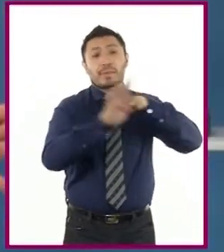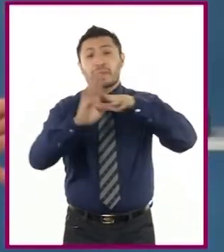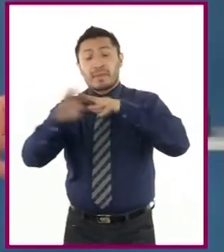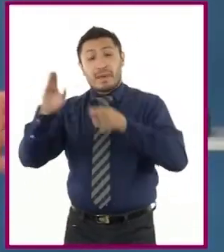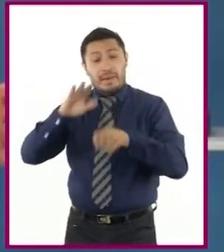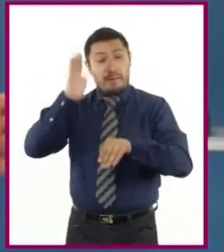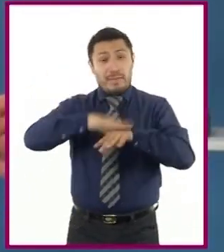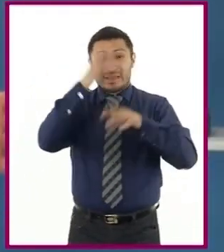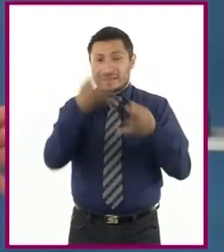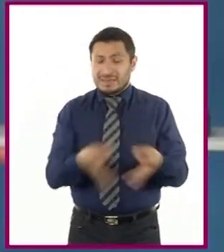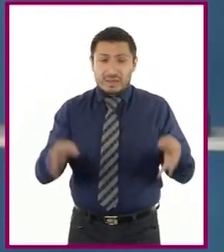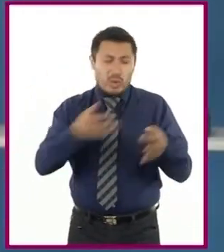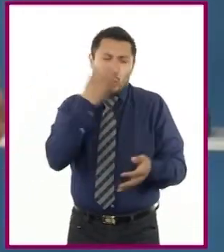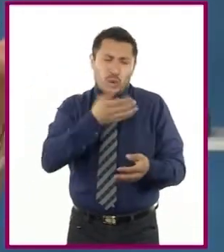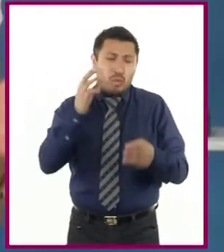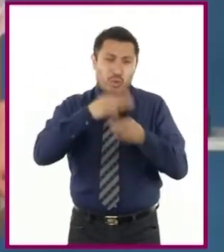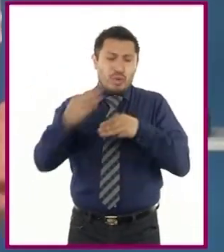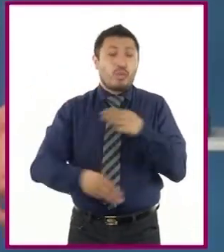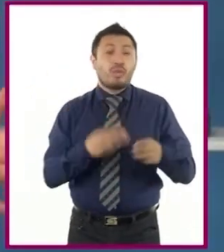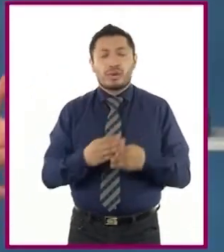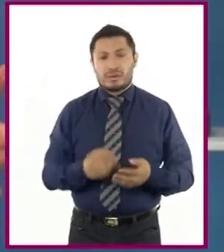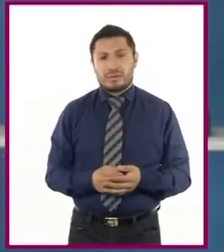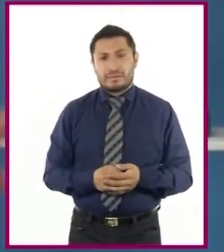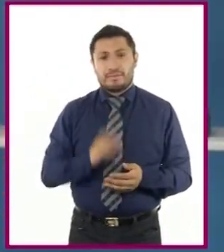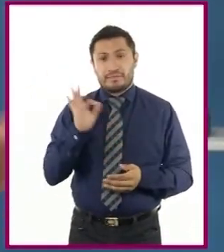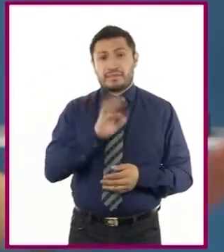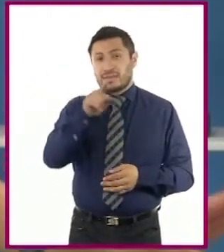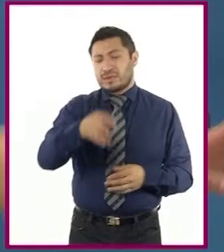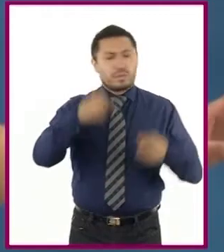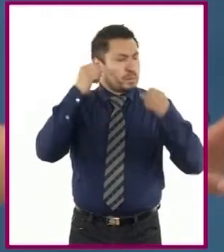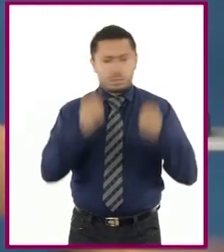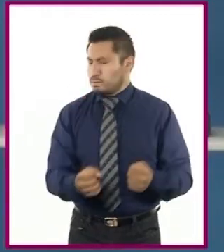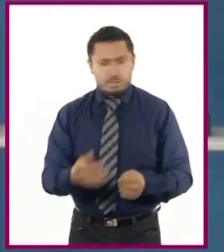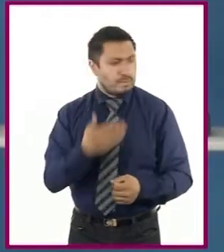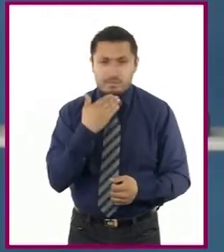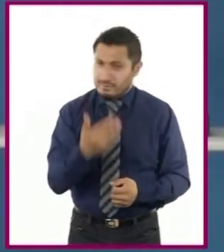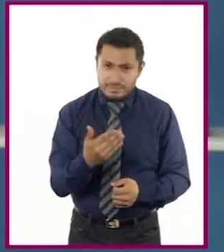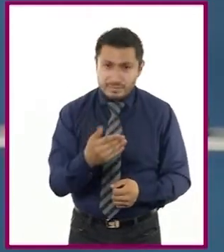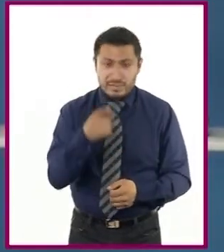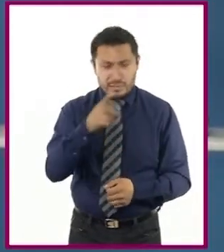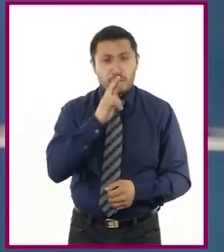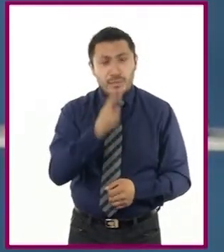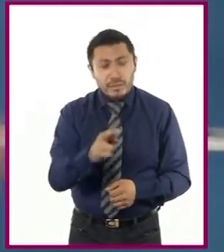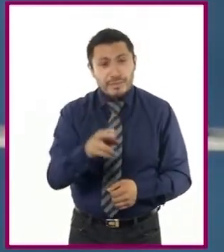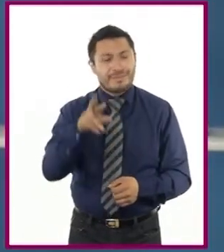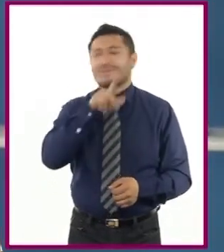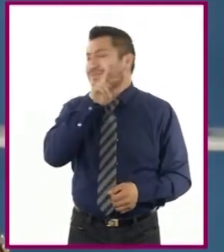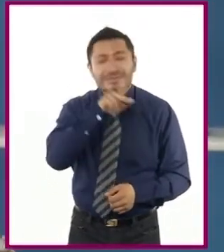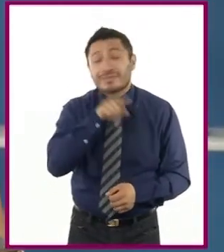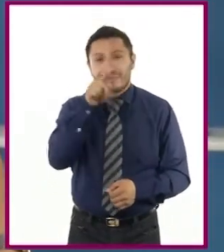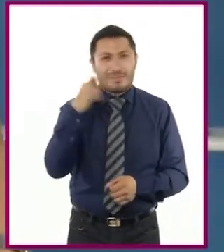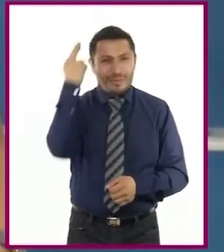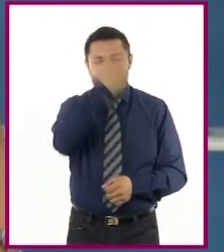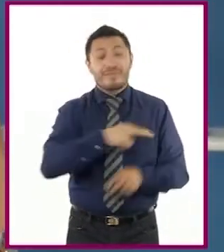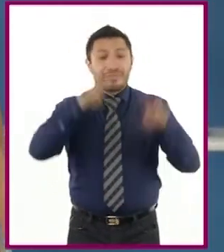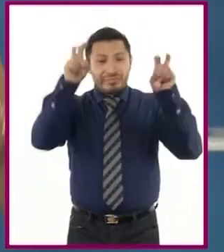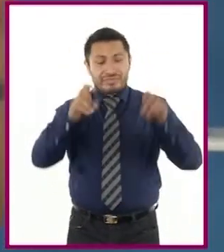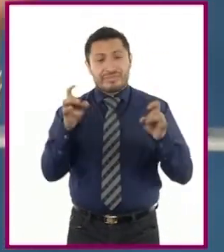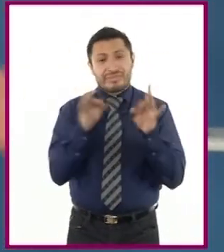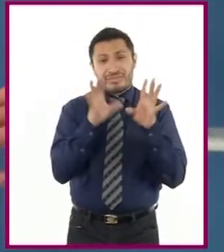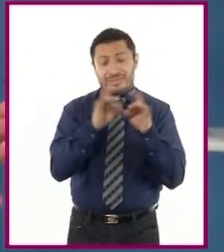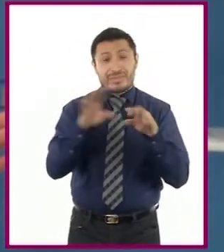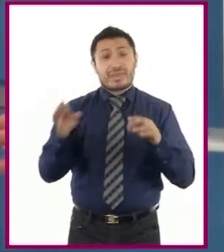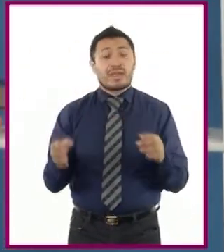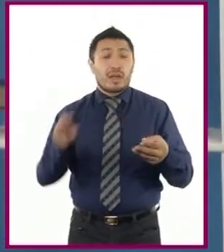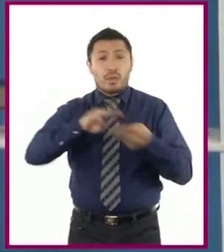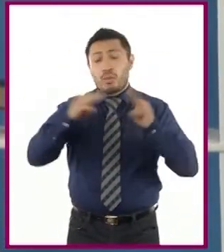¿Aún no se sienten seguros de poder responder estas preguntas? No se preocupen, revisen el tema Causas y consecuencias